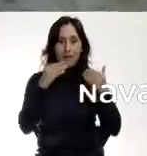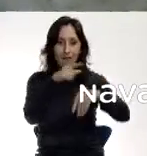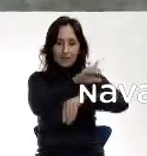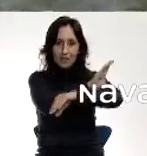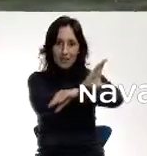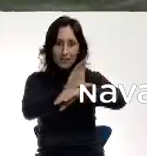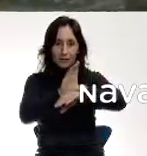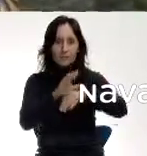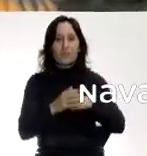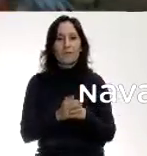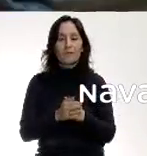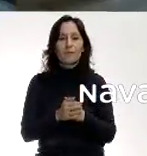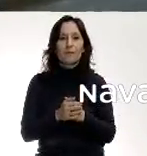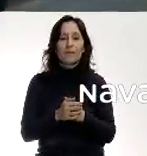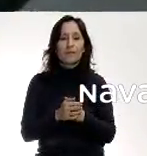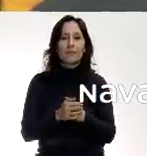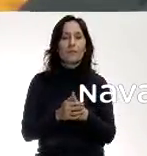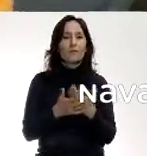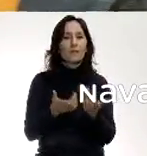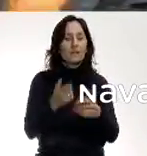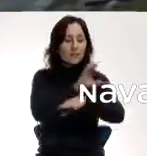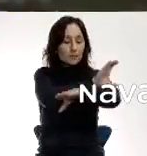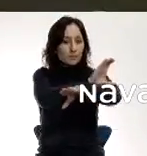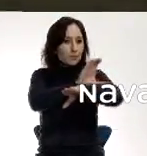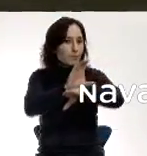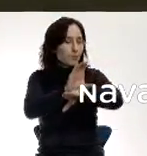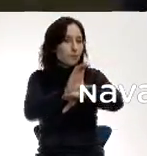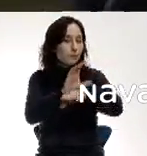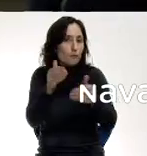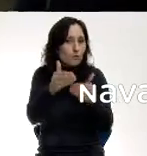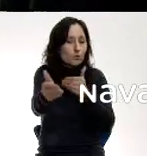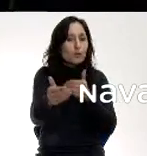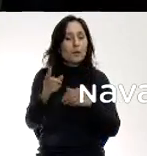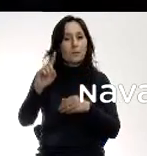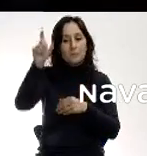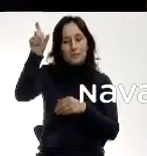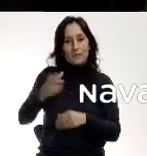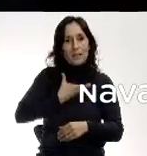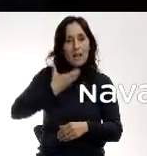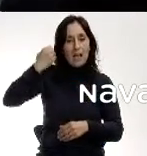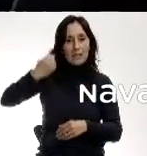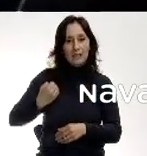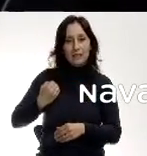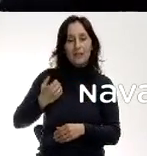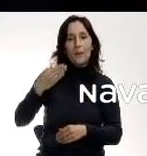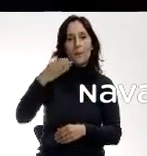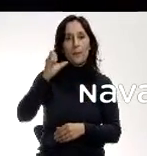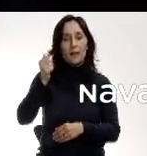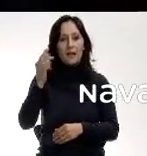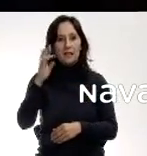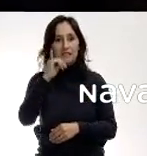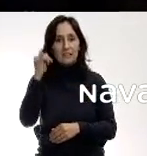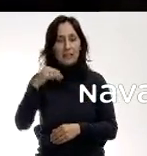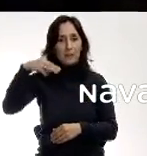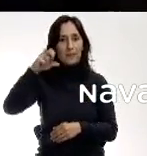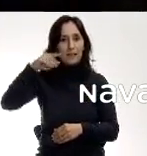Artajona. Para hablarnos de qué supone este conjunto amurallado, hemos quedado con la alcaldesa, con Beatriz Mendía. ¿Qué tal? Hola Sara, ¿qué tal? ¿Qué supone todo